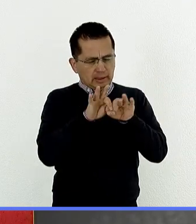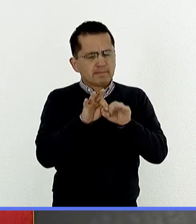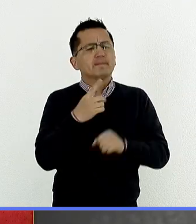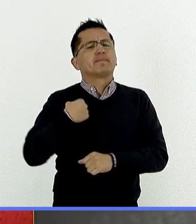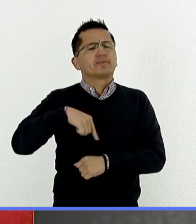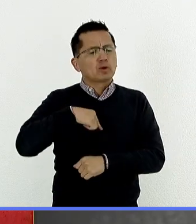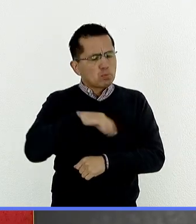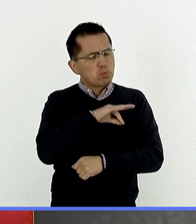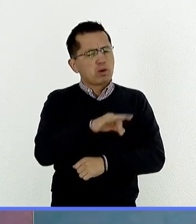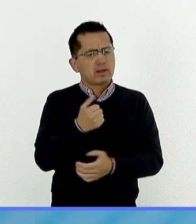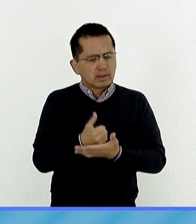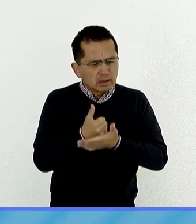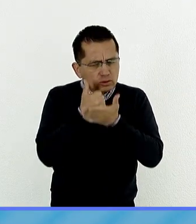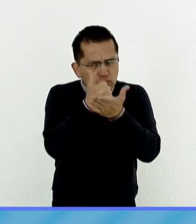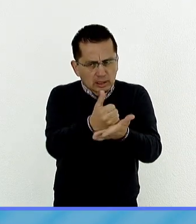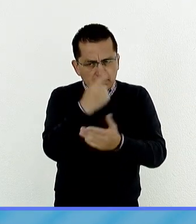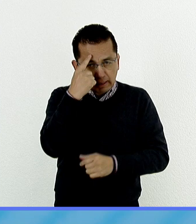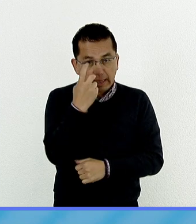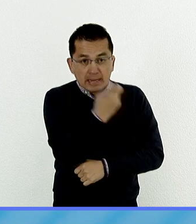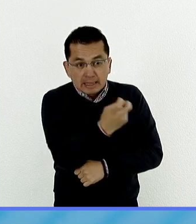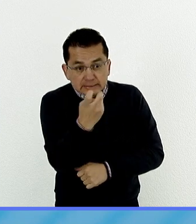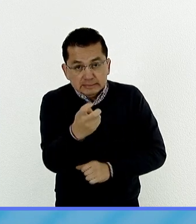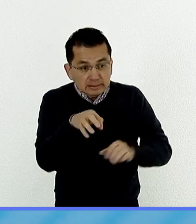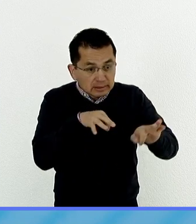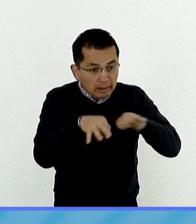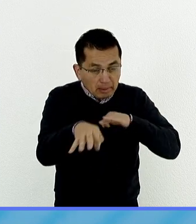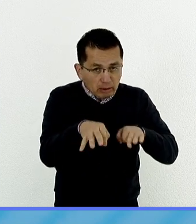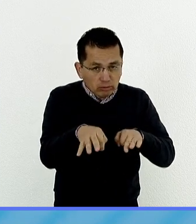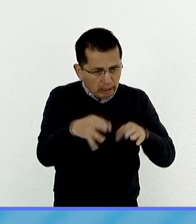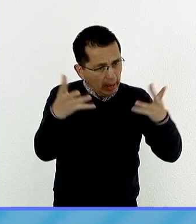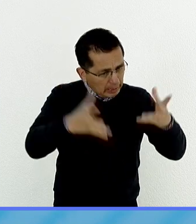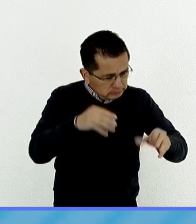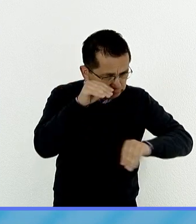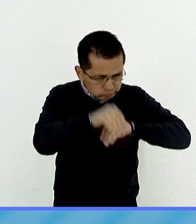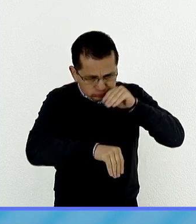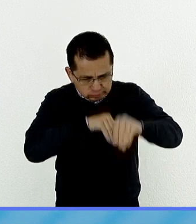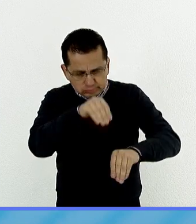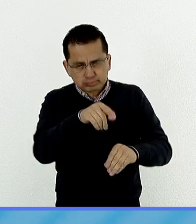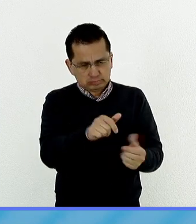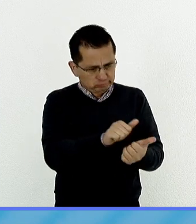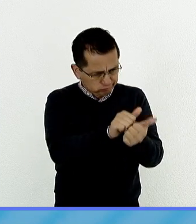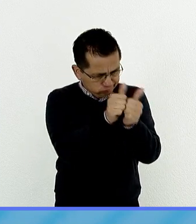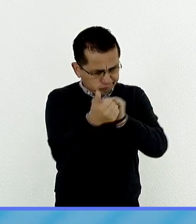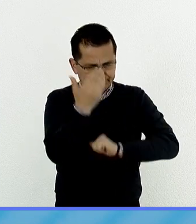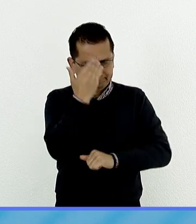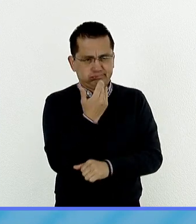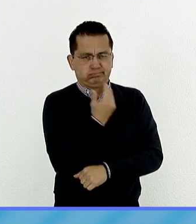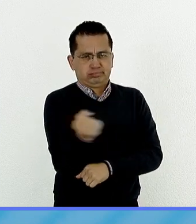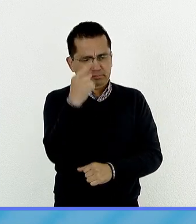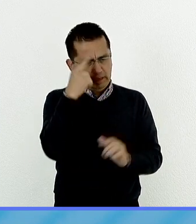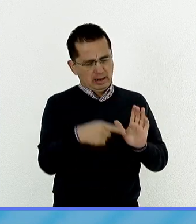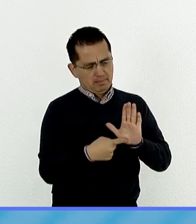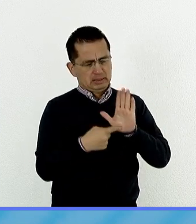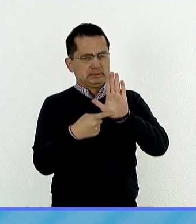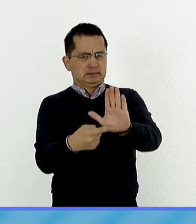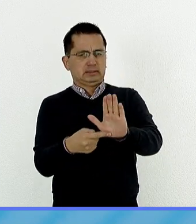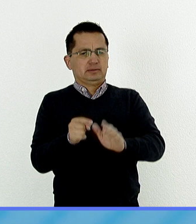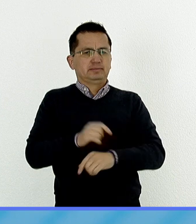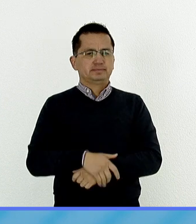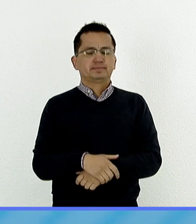de ayudarlos a desarrollar su trabajo y desarrollar habilidades para poderlo presentar y tener mayores posibilidades de éxito